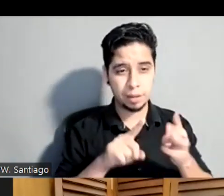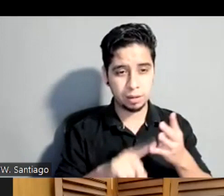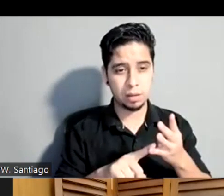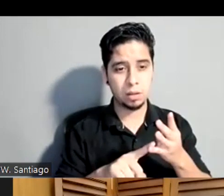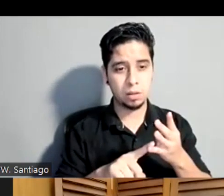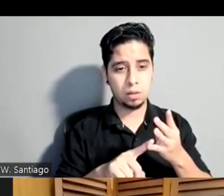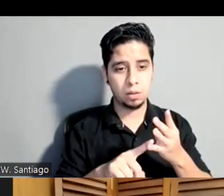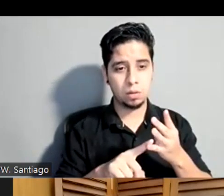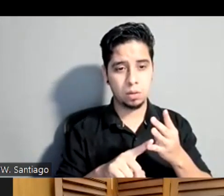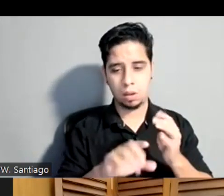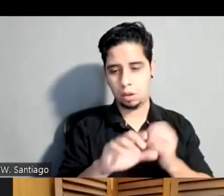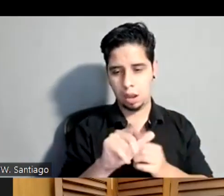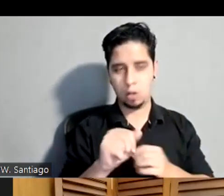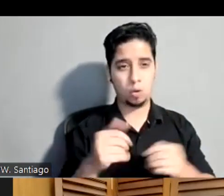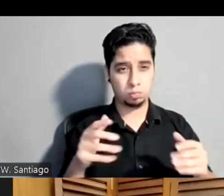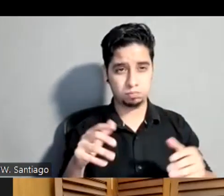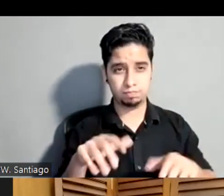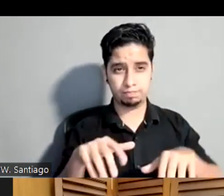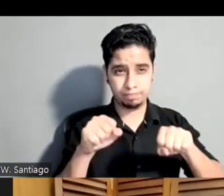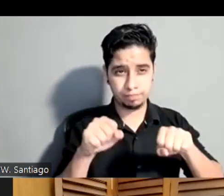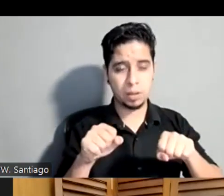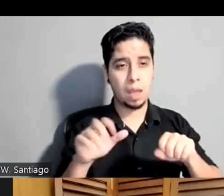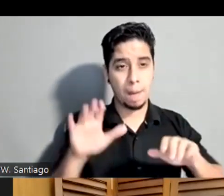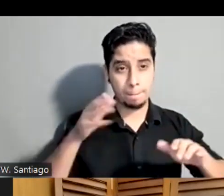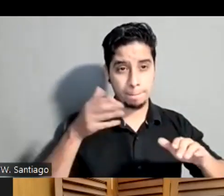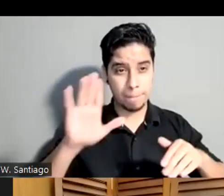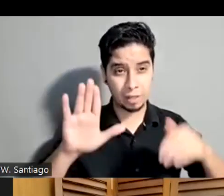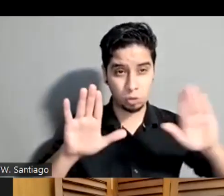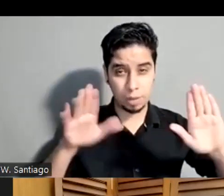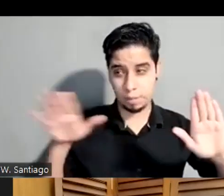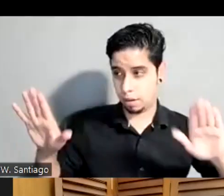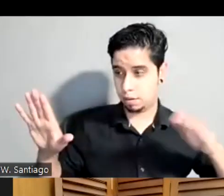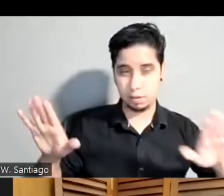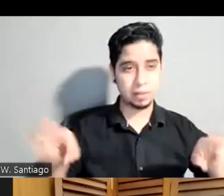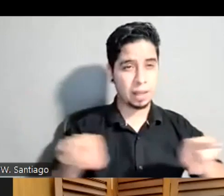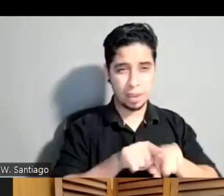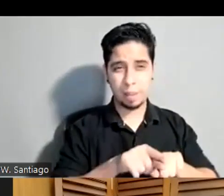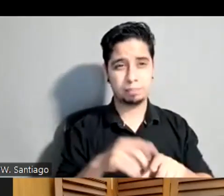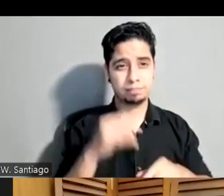Miranda, cogimos pantomima, un curso bien básico de pantomima, maquillaje teatral.